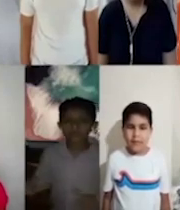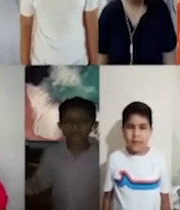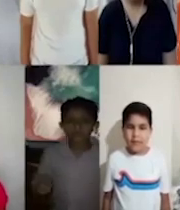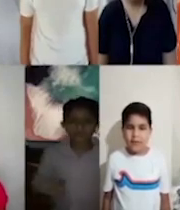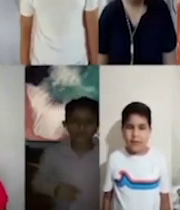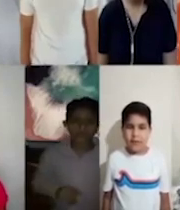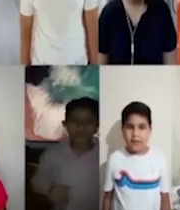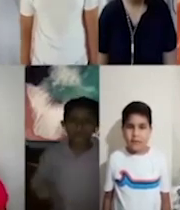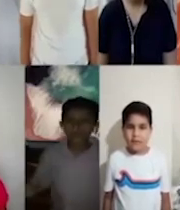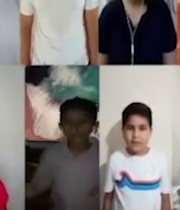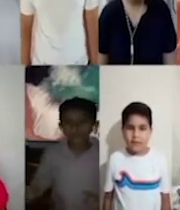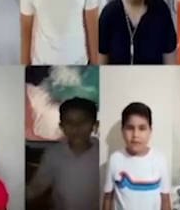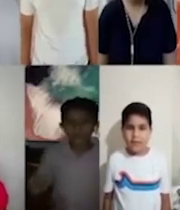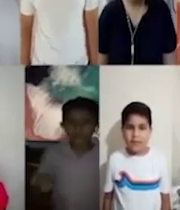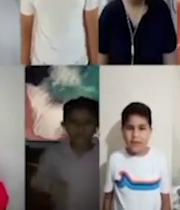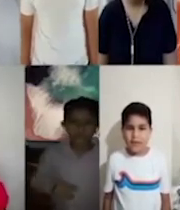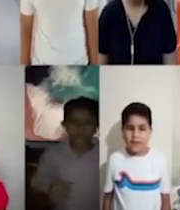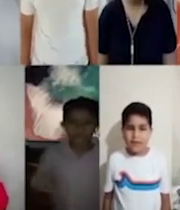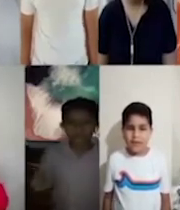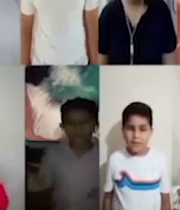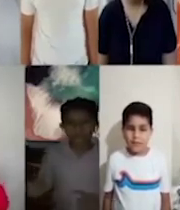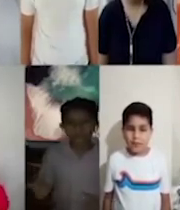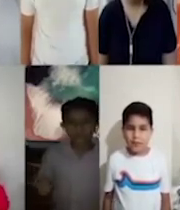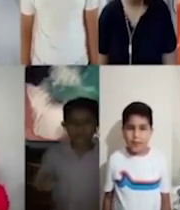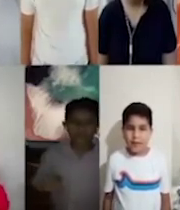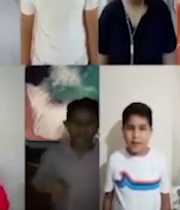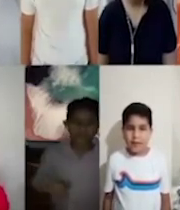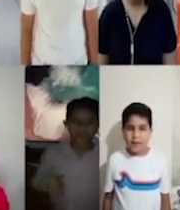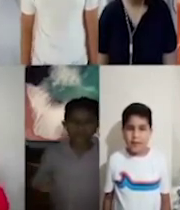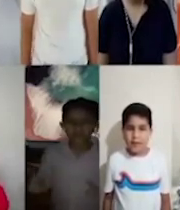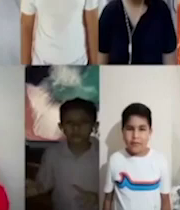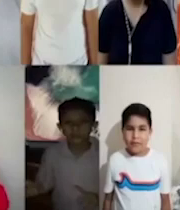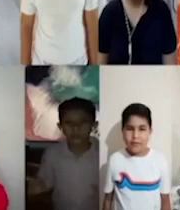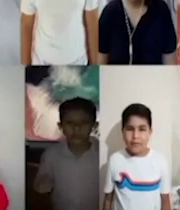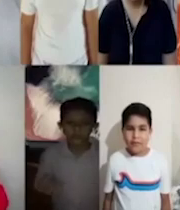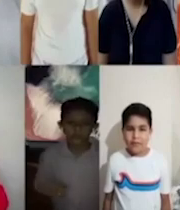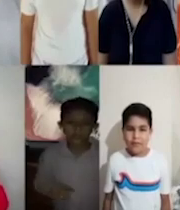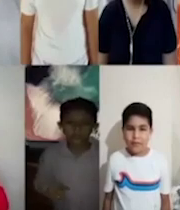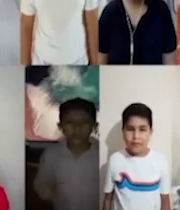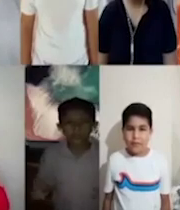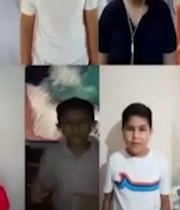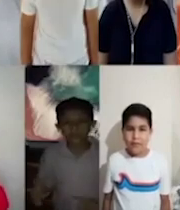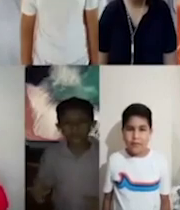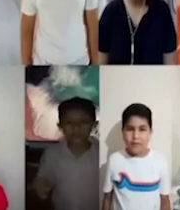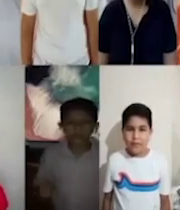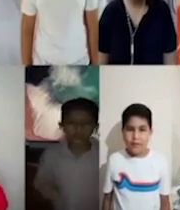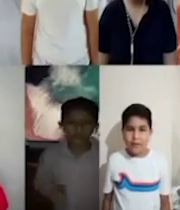Envidiando a las mochilas por su